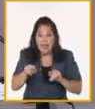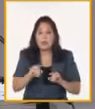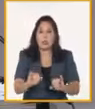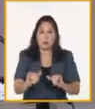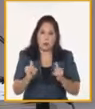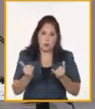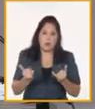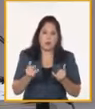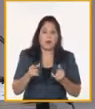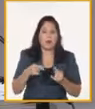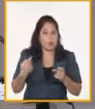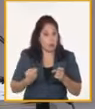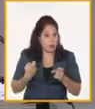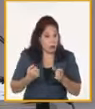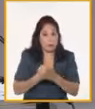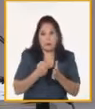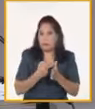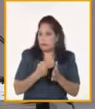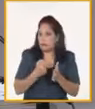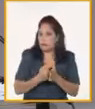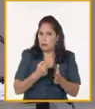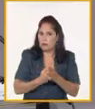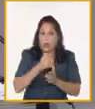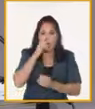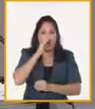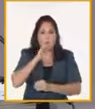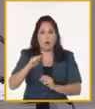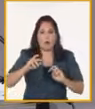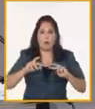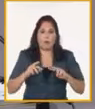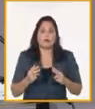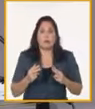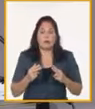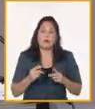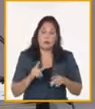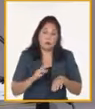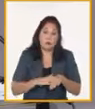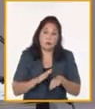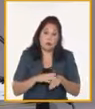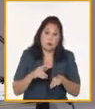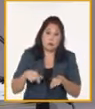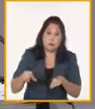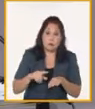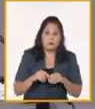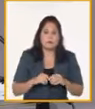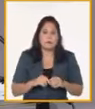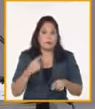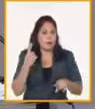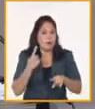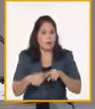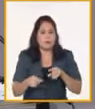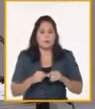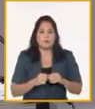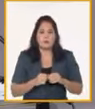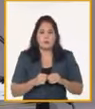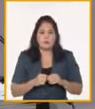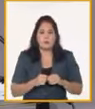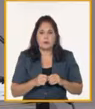un nivel de enfrentamiento que se está ratificando en estas normas las consecuencias negativas que tienen los mismos Pero en todos los casos el nivel de